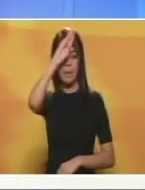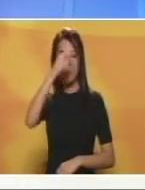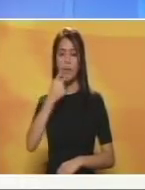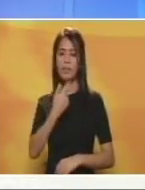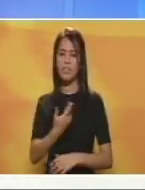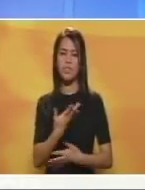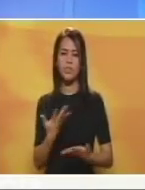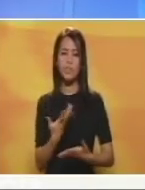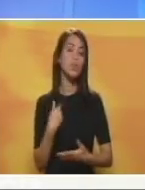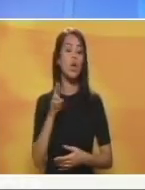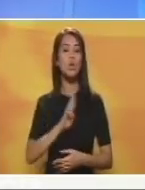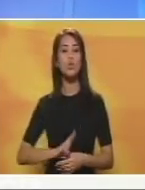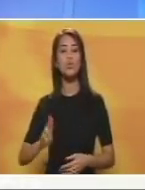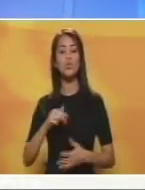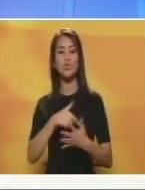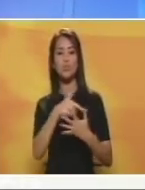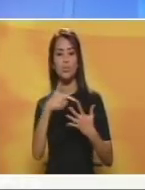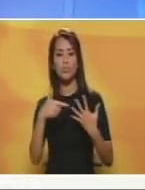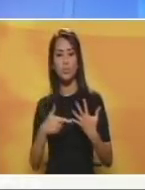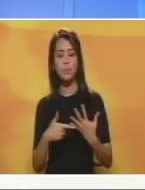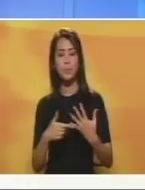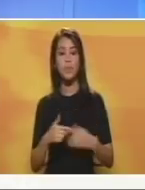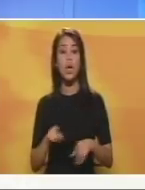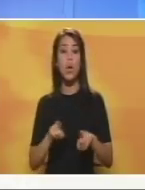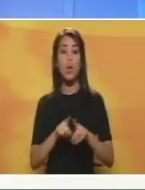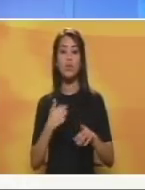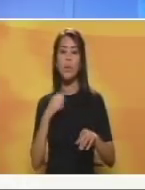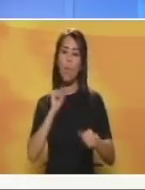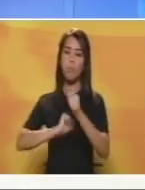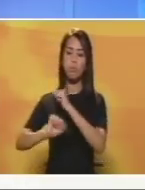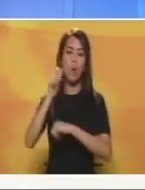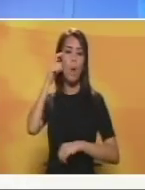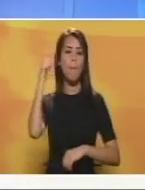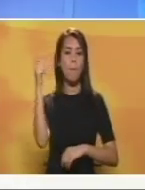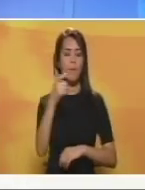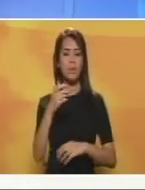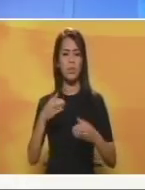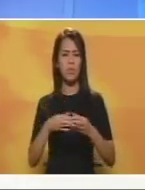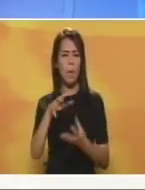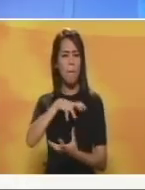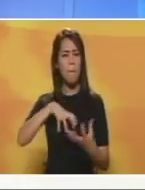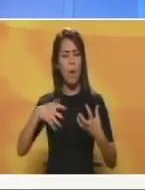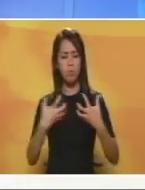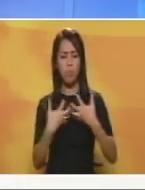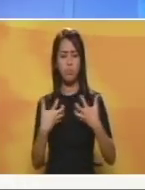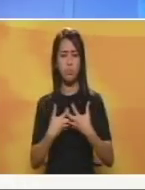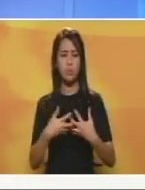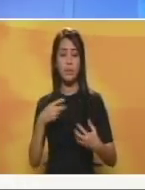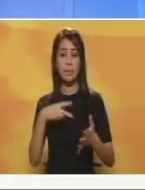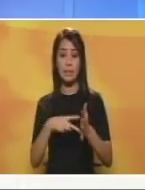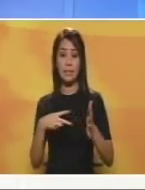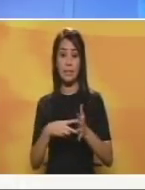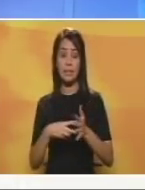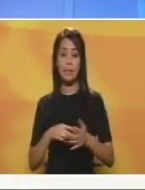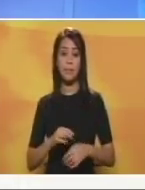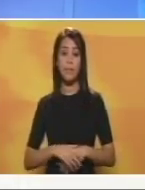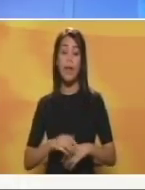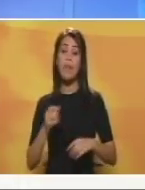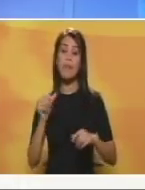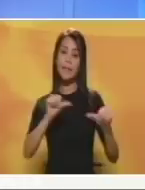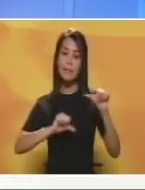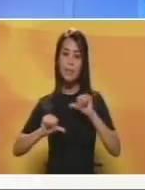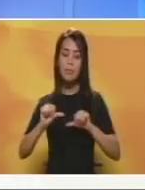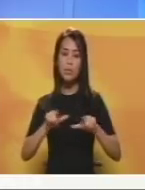lo que califica del uso de instrumentos de exterminio contra la población en la guerra de Siria, tras las denuncias de un presunto ataque químico en